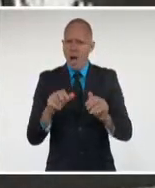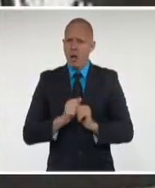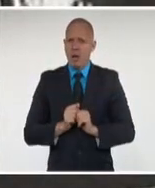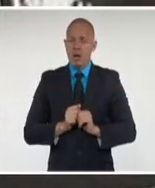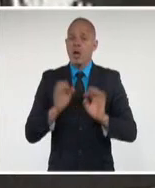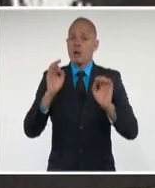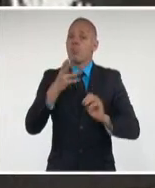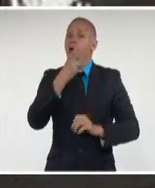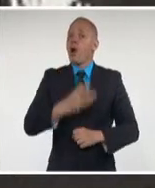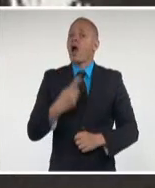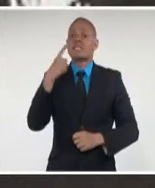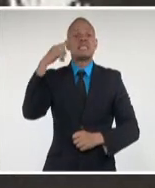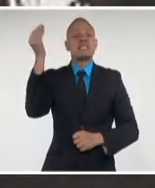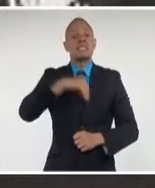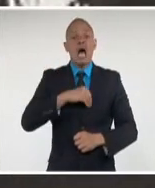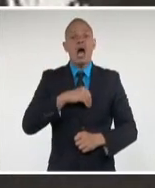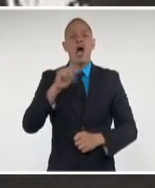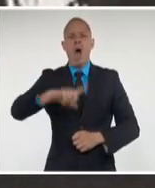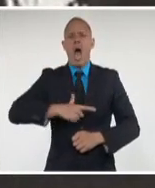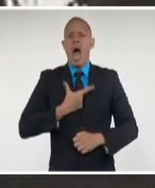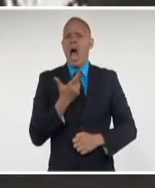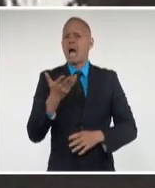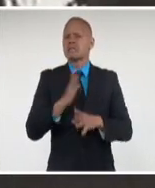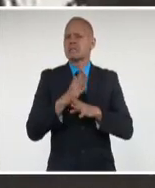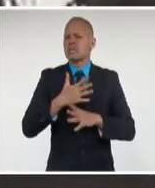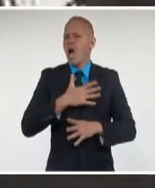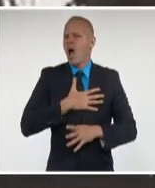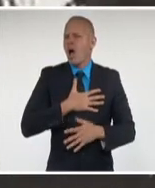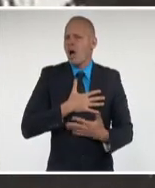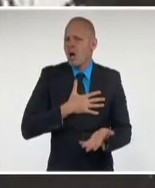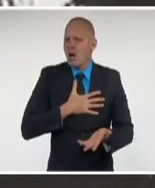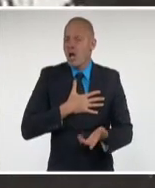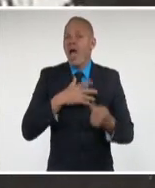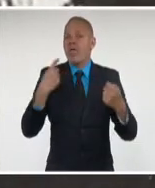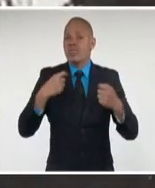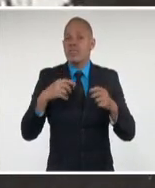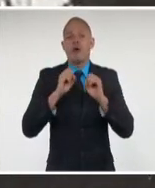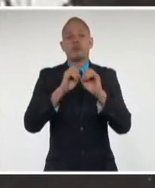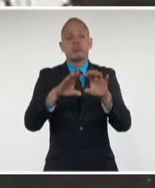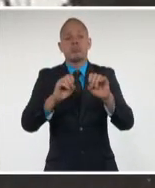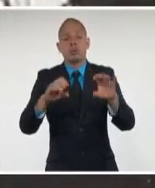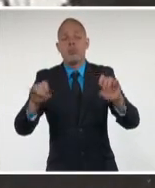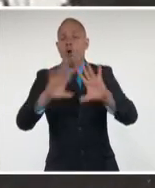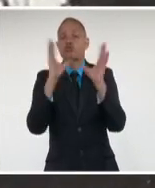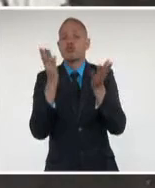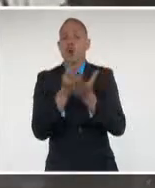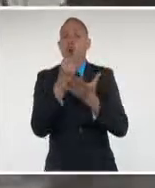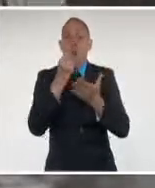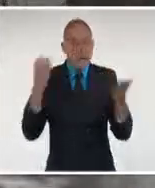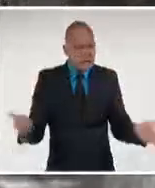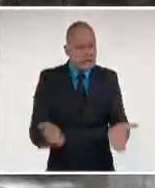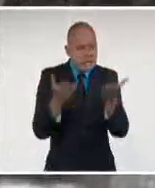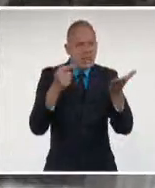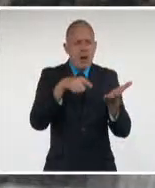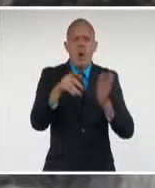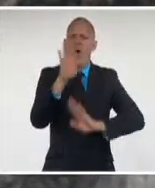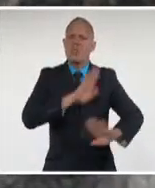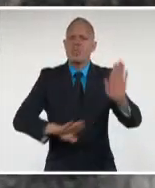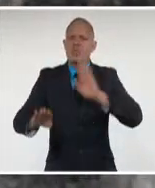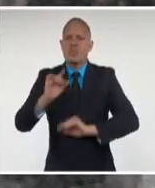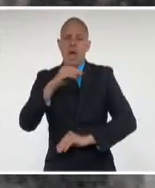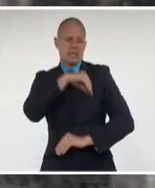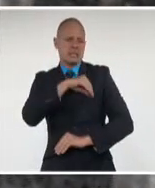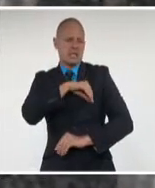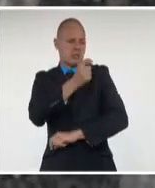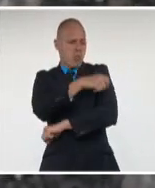el arte se acompaña, se promueve, se convoca para las mejores causas y sobre todo para el disfrute del